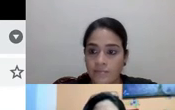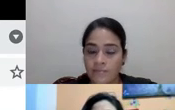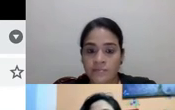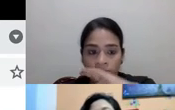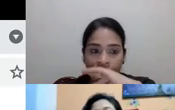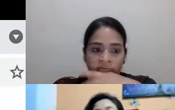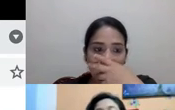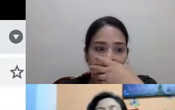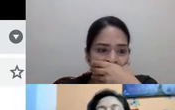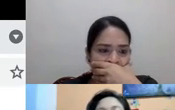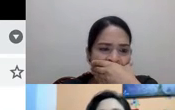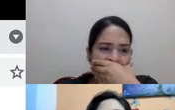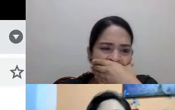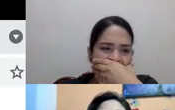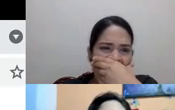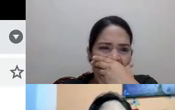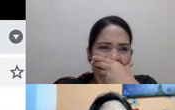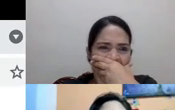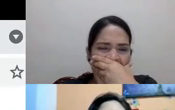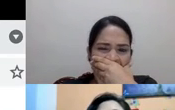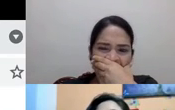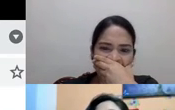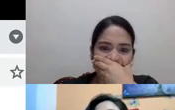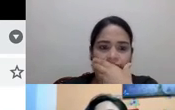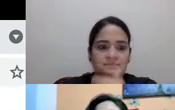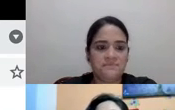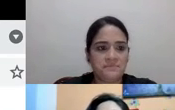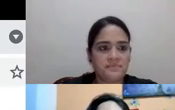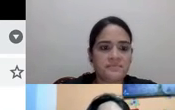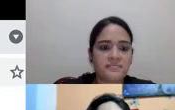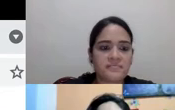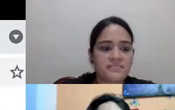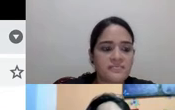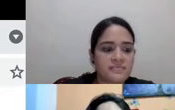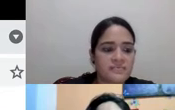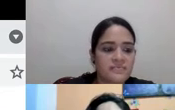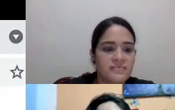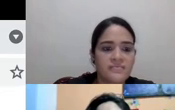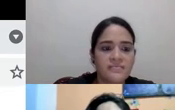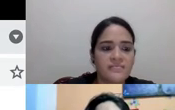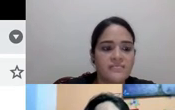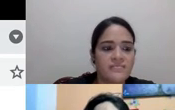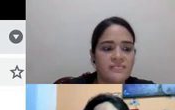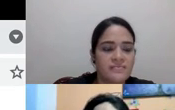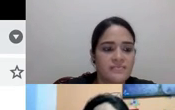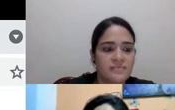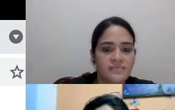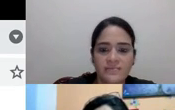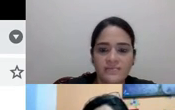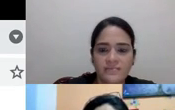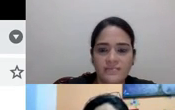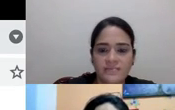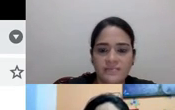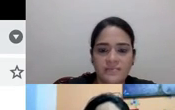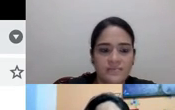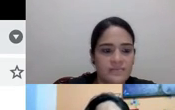Ahí está. Sí, era porque la tenía reducida. Se ve así. Pregunta 1. Puntúa un punto, le dice